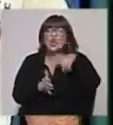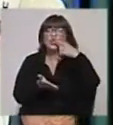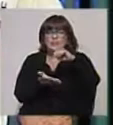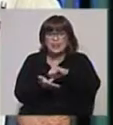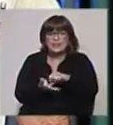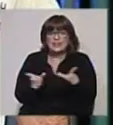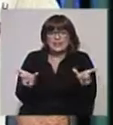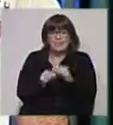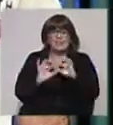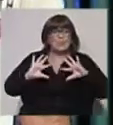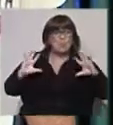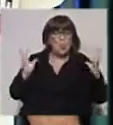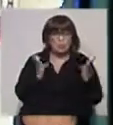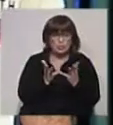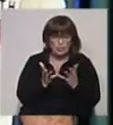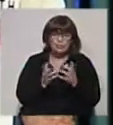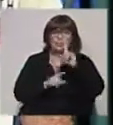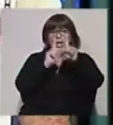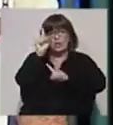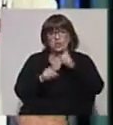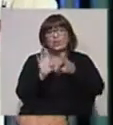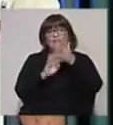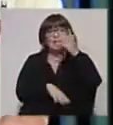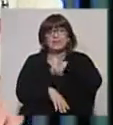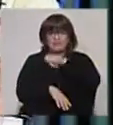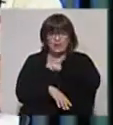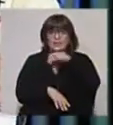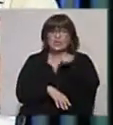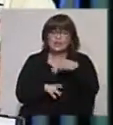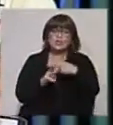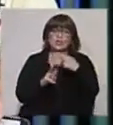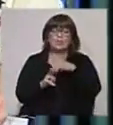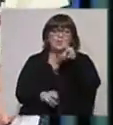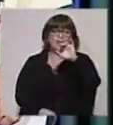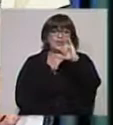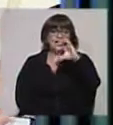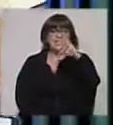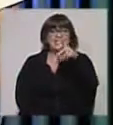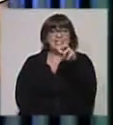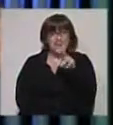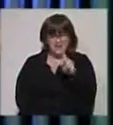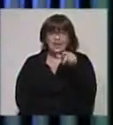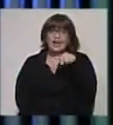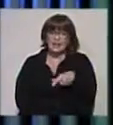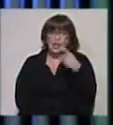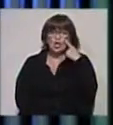terminaron desparramados por el mundo. Algunos terminaron en España, como es el caso de Richard Hernández, que se fue a España y ahí conoció uno